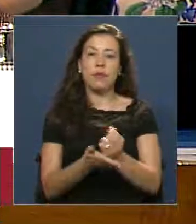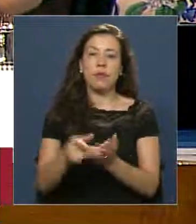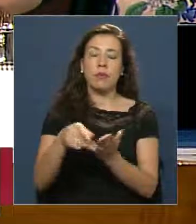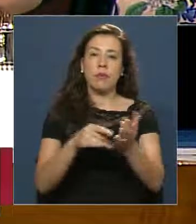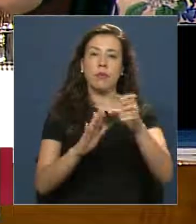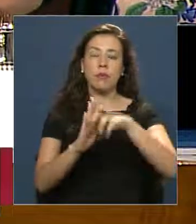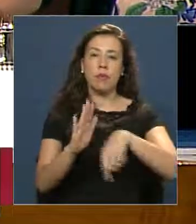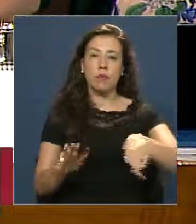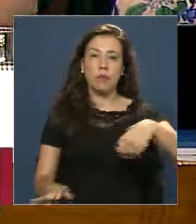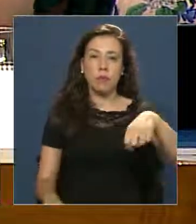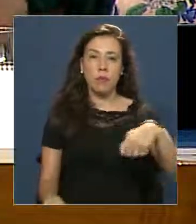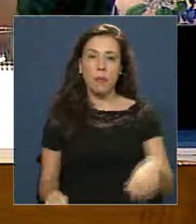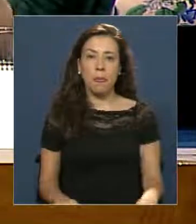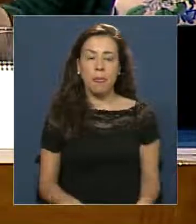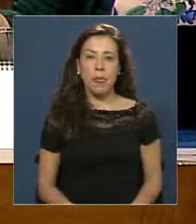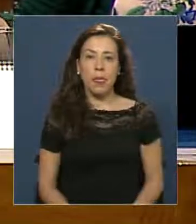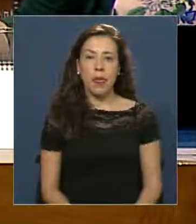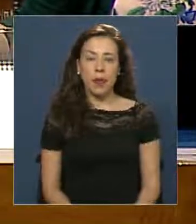proyecto al Senado.